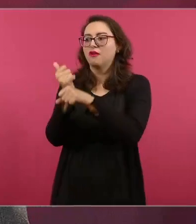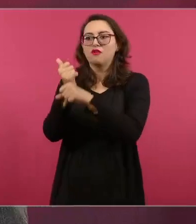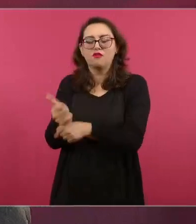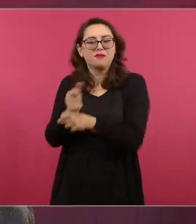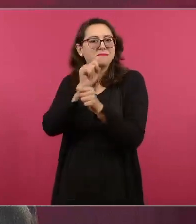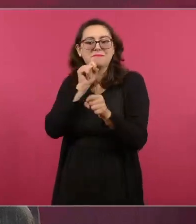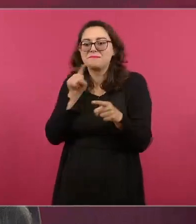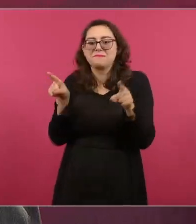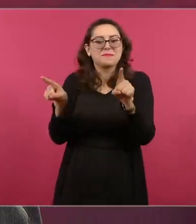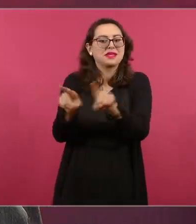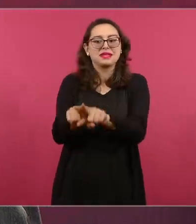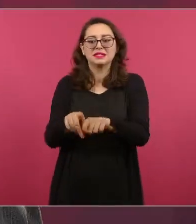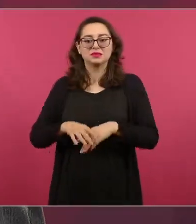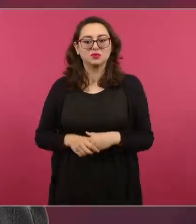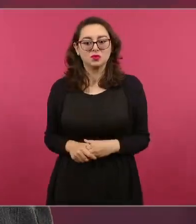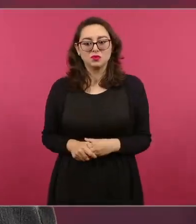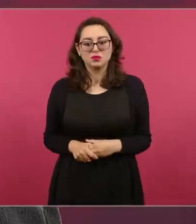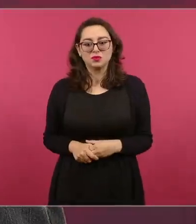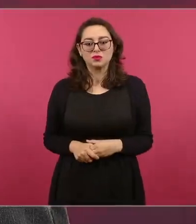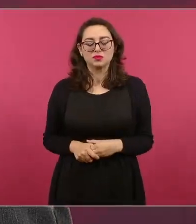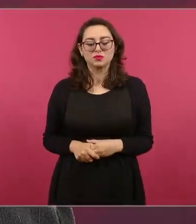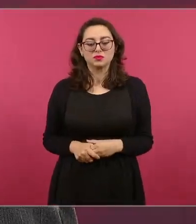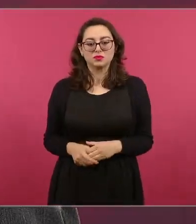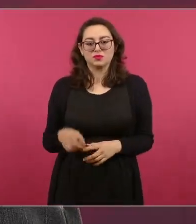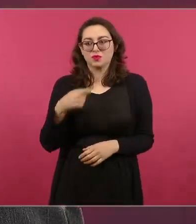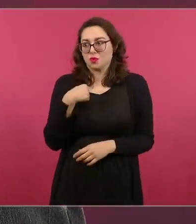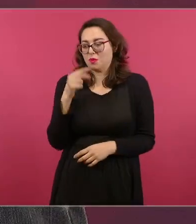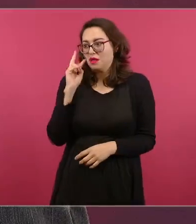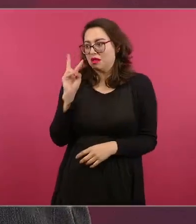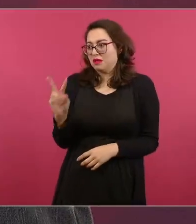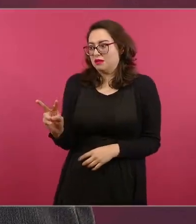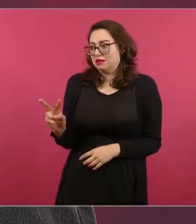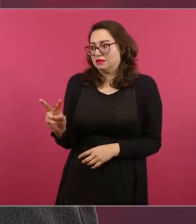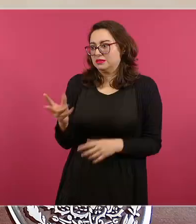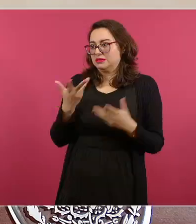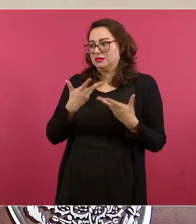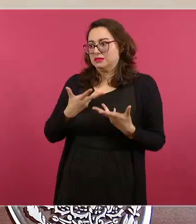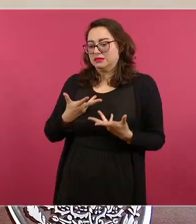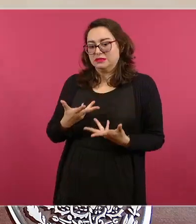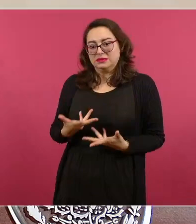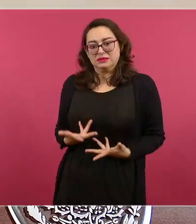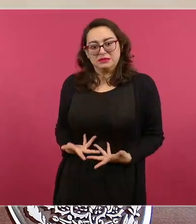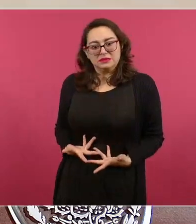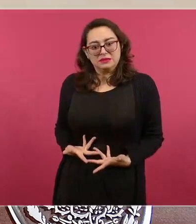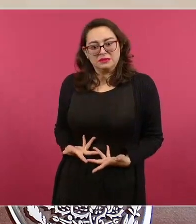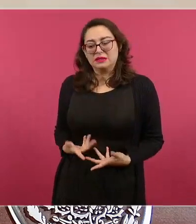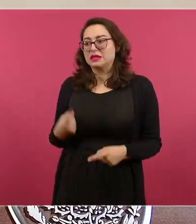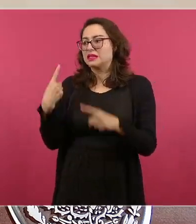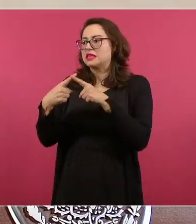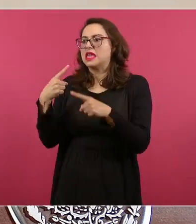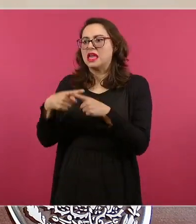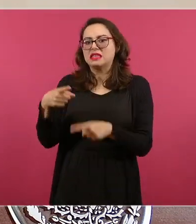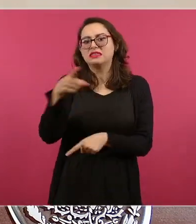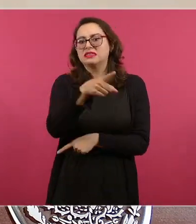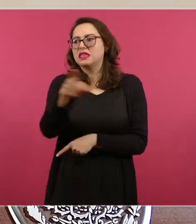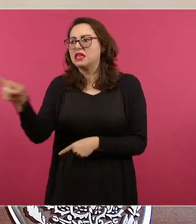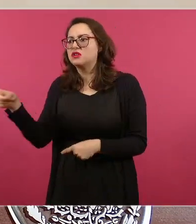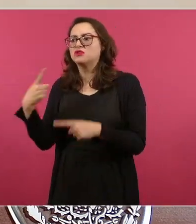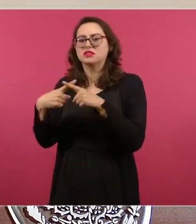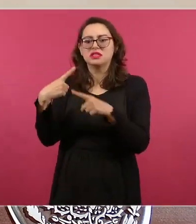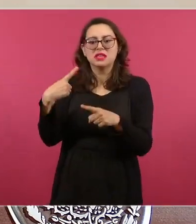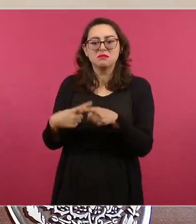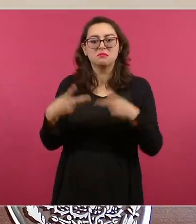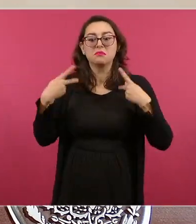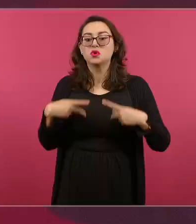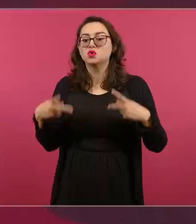cada ceremonia de reconocimiento que les hacemos. Pueblo,